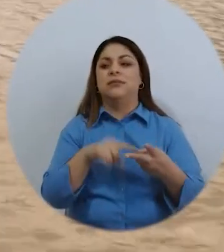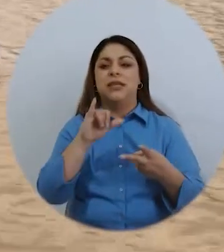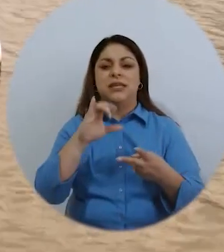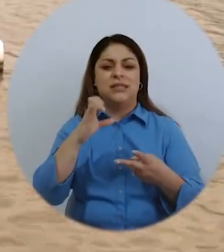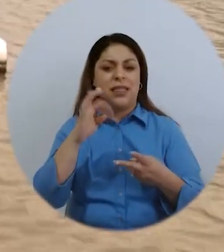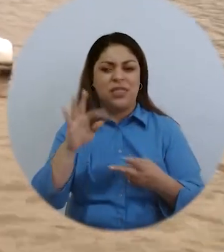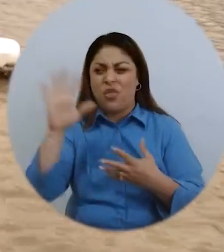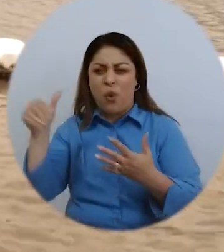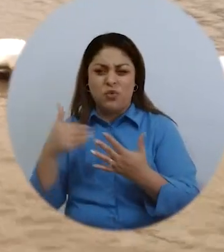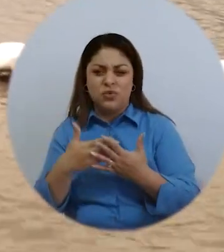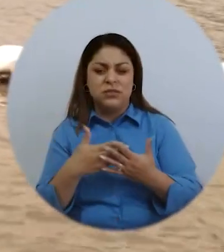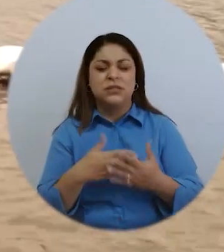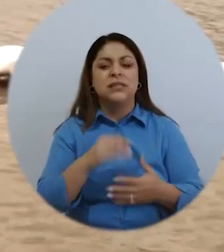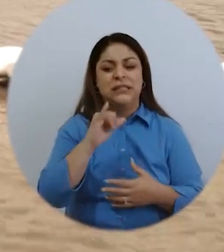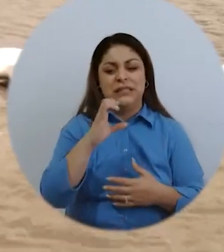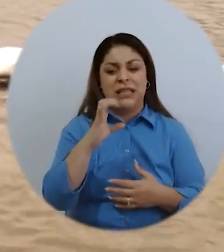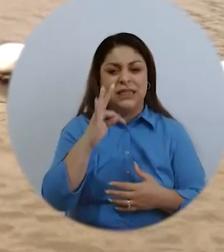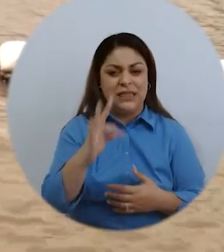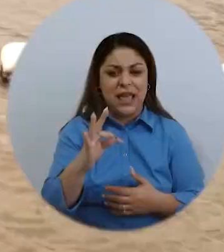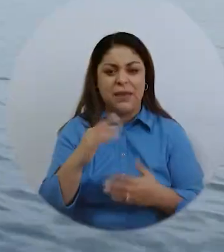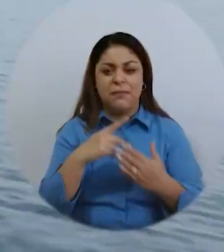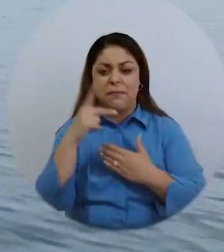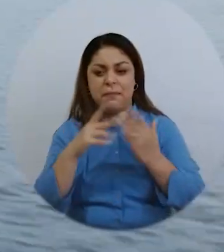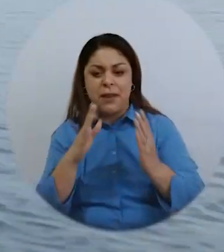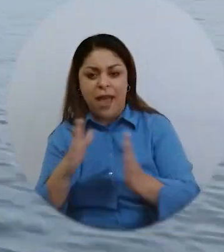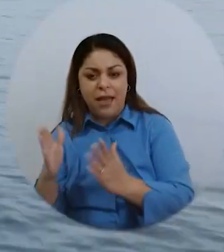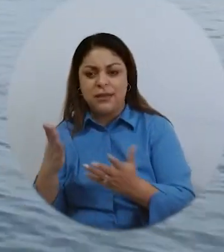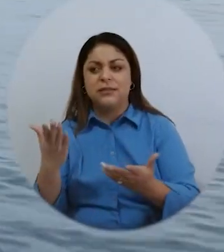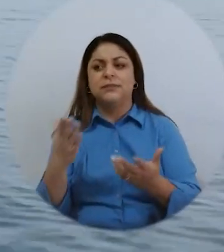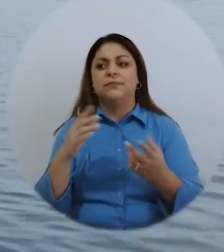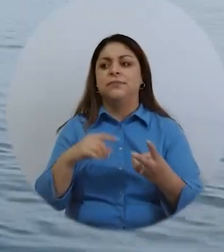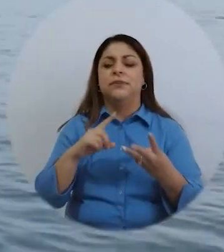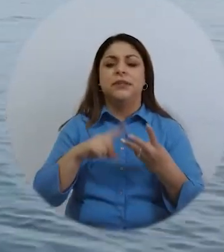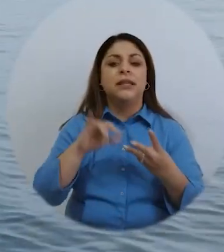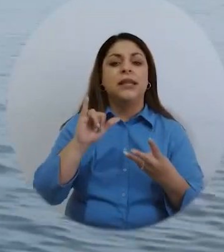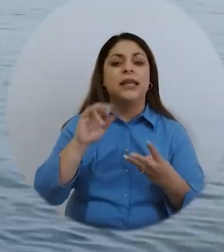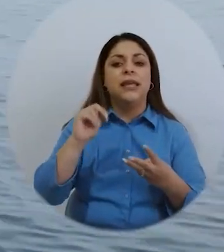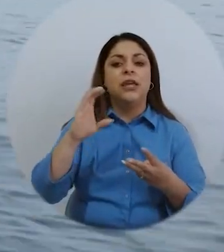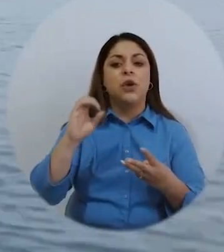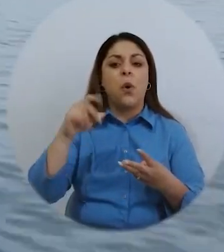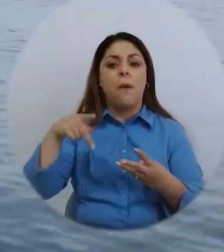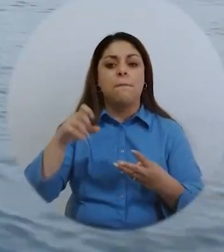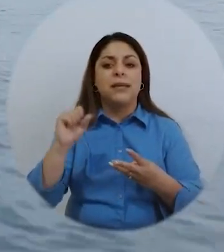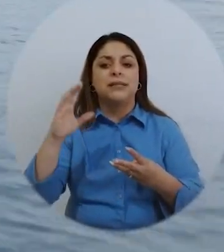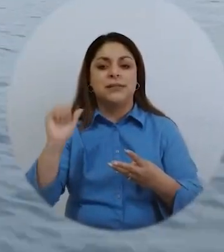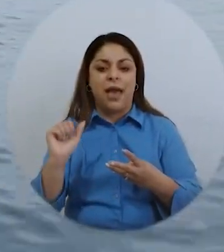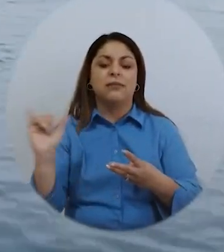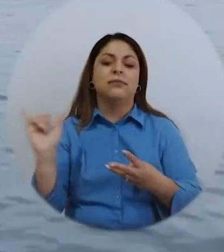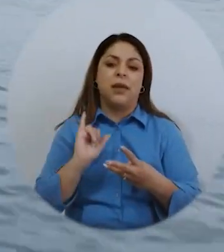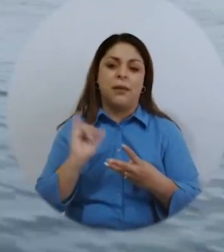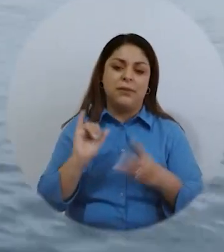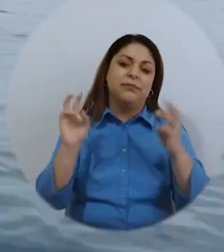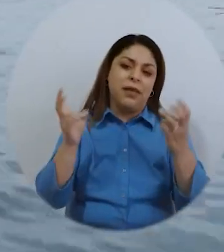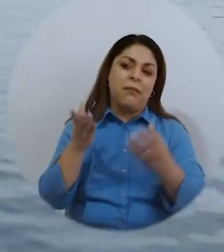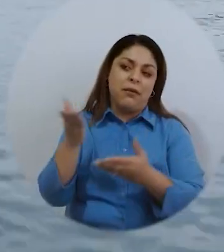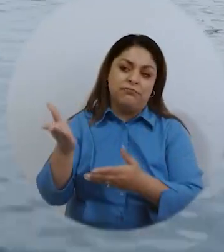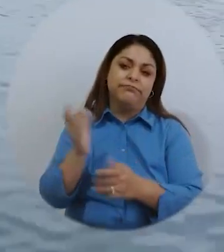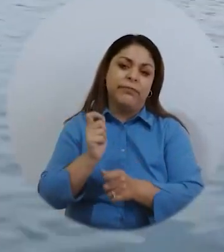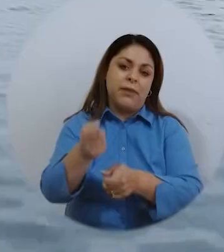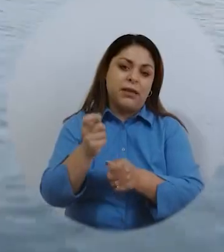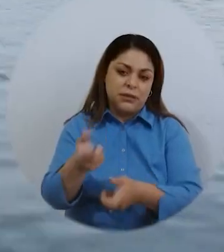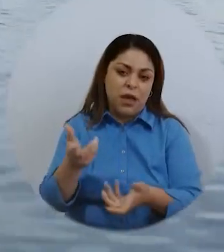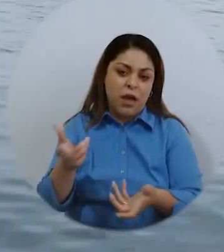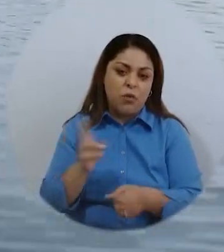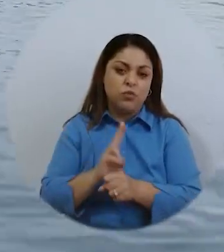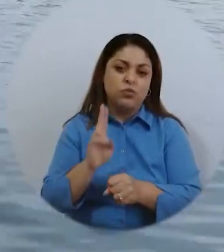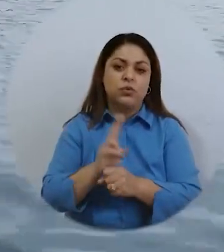el ICT que hace y participa en los planes reguladores costeros, el INCOPESCA, por supuesto, que es la entidad que tiene que ver con el tema